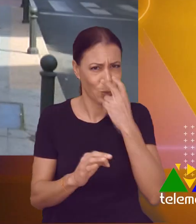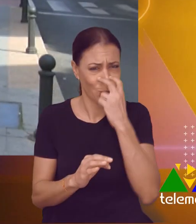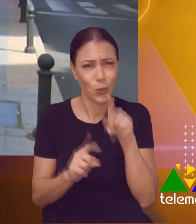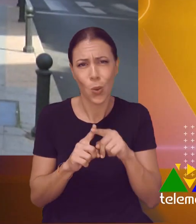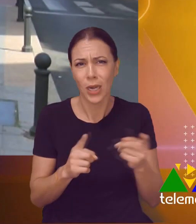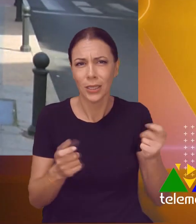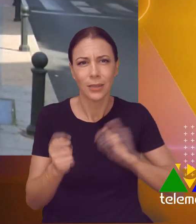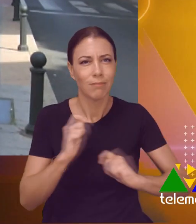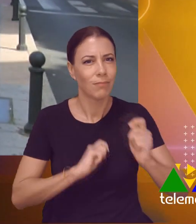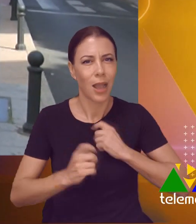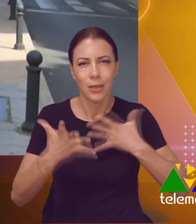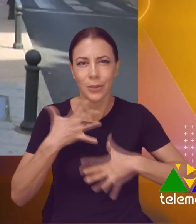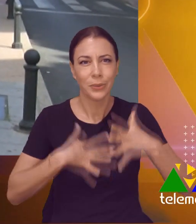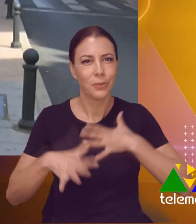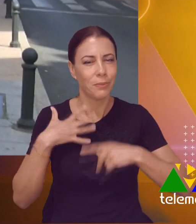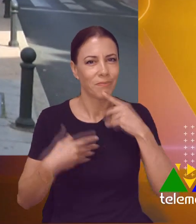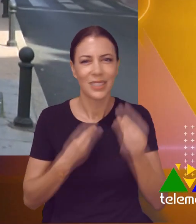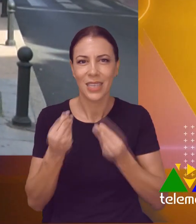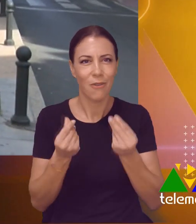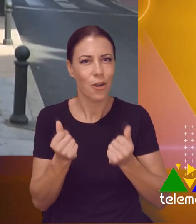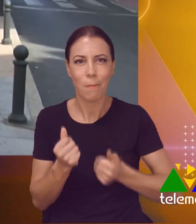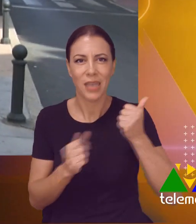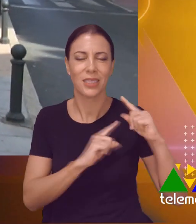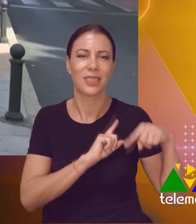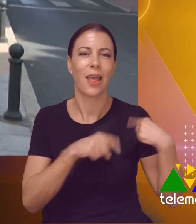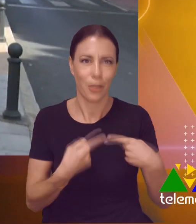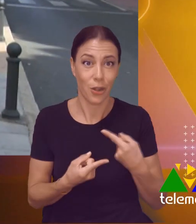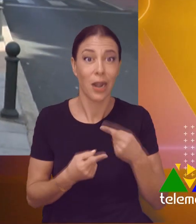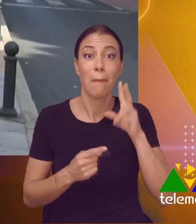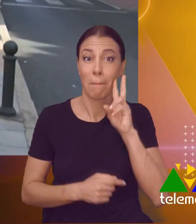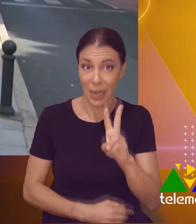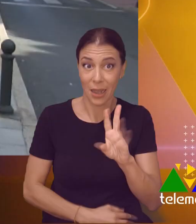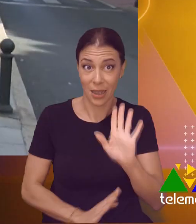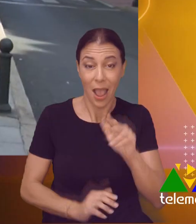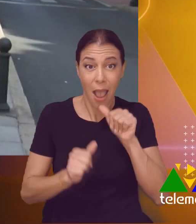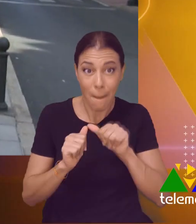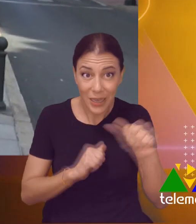solemos decir nosotros, más tradicional. Verá cómo a partir de entonces